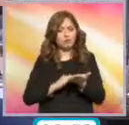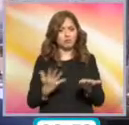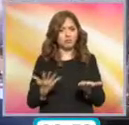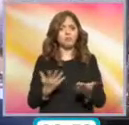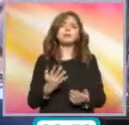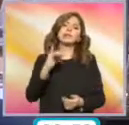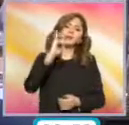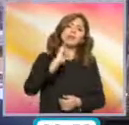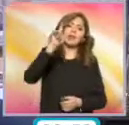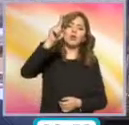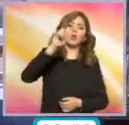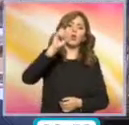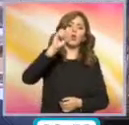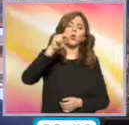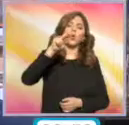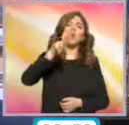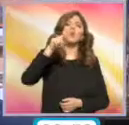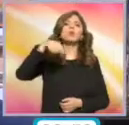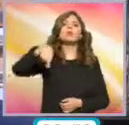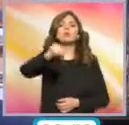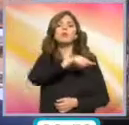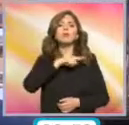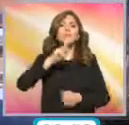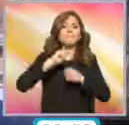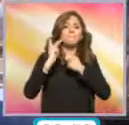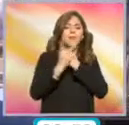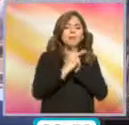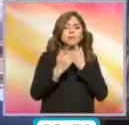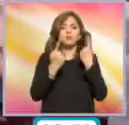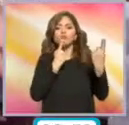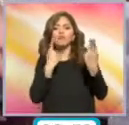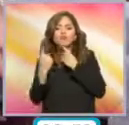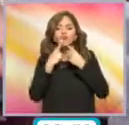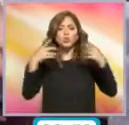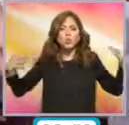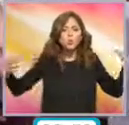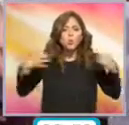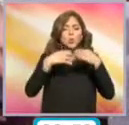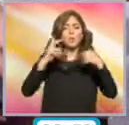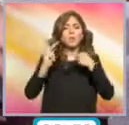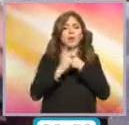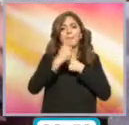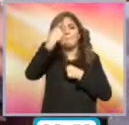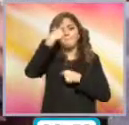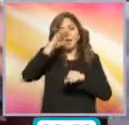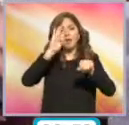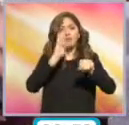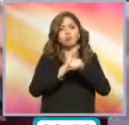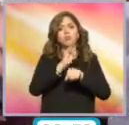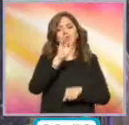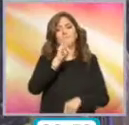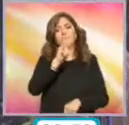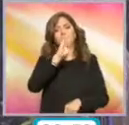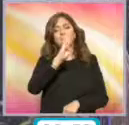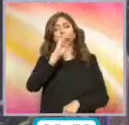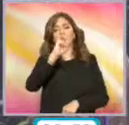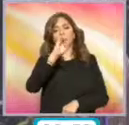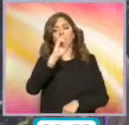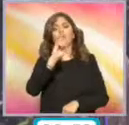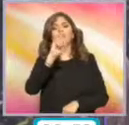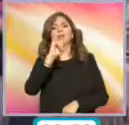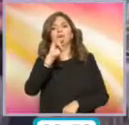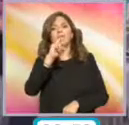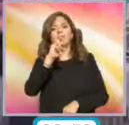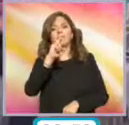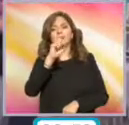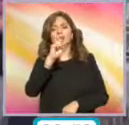por lo tanto, desarrollar un conjunto de medidas entre varias naciones para que esa biodiversidad se conserve, Que no se desaparezca.